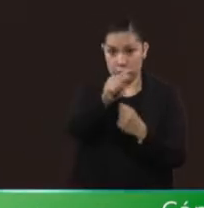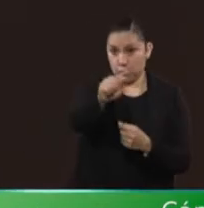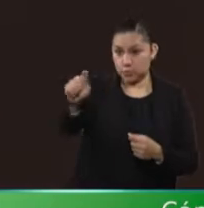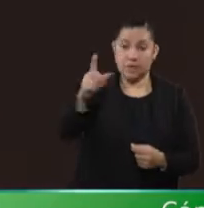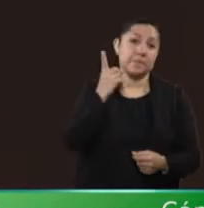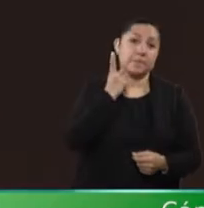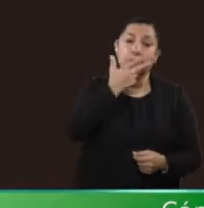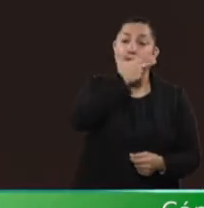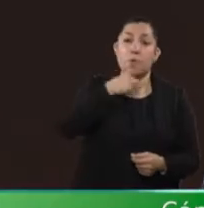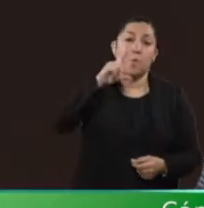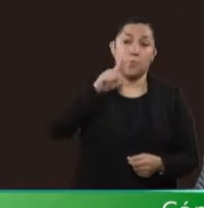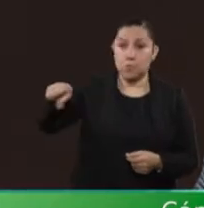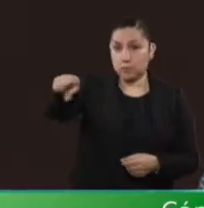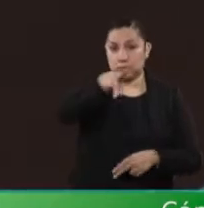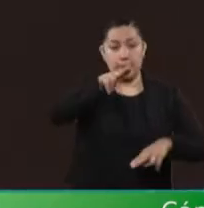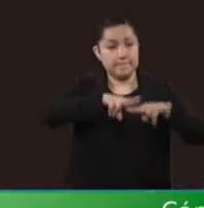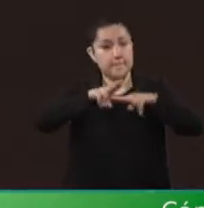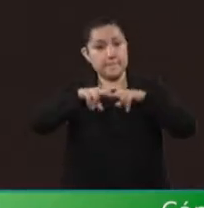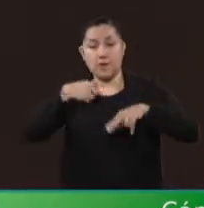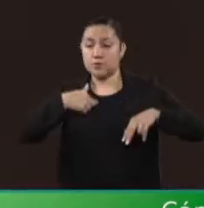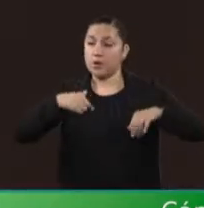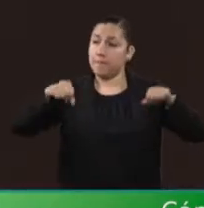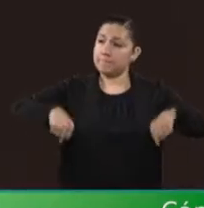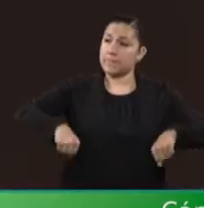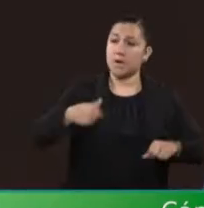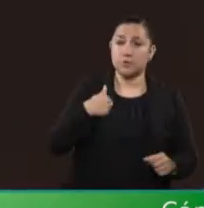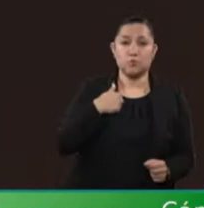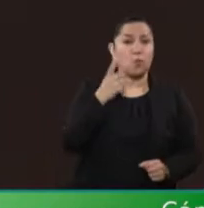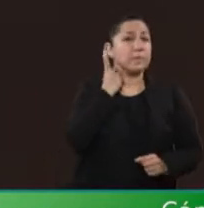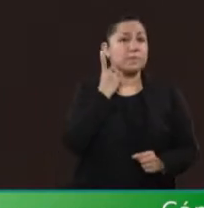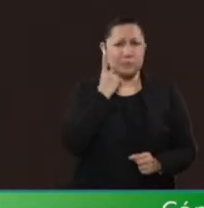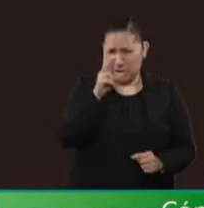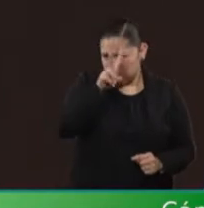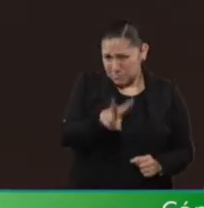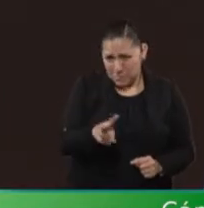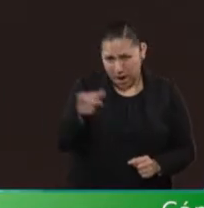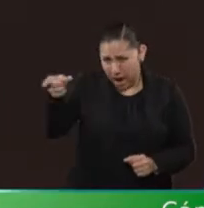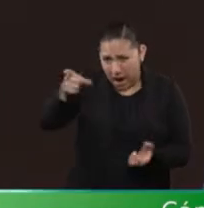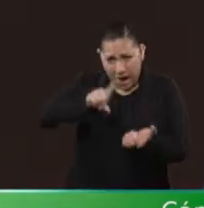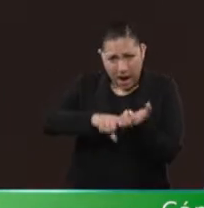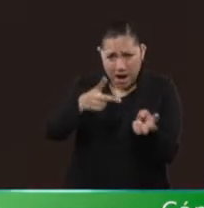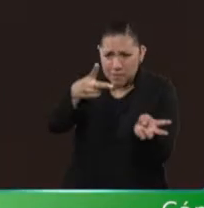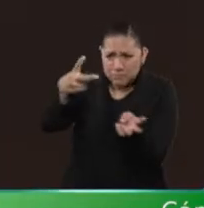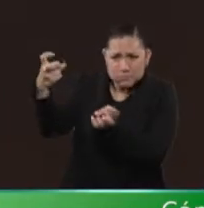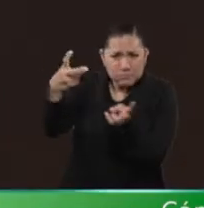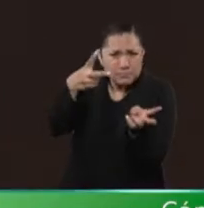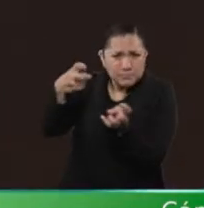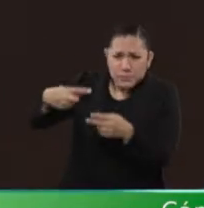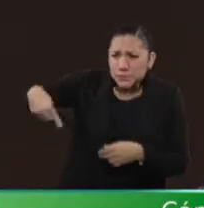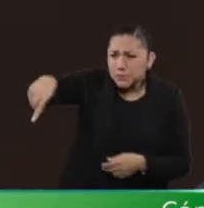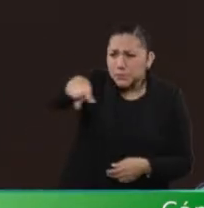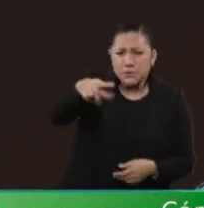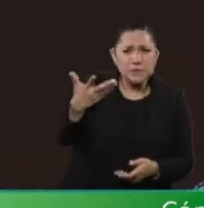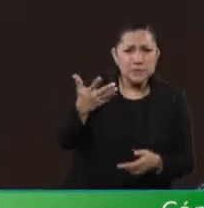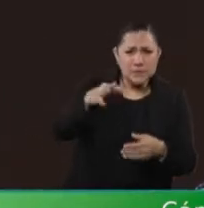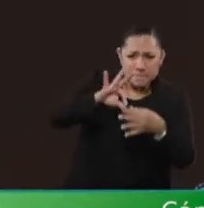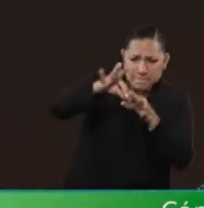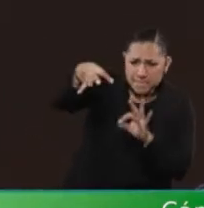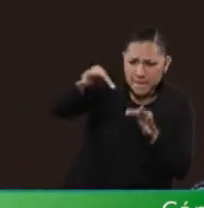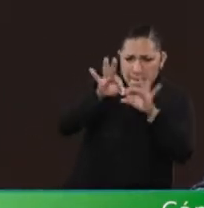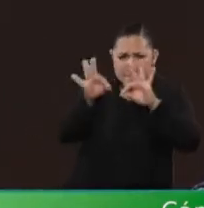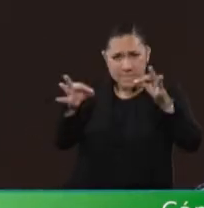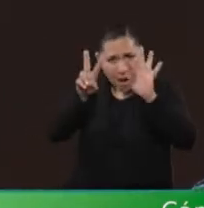se robaron las elecciones. En Campeche eso pasó. Y eso que les quede claro, deberían de tener vergüenza de estar sentados